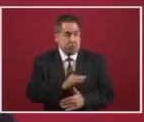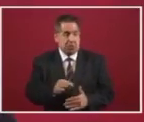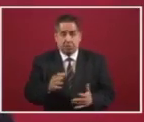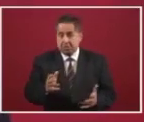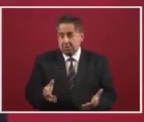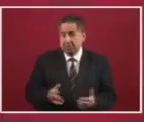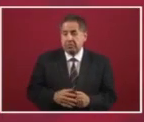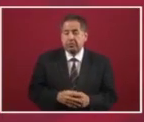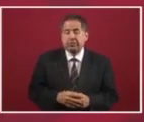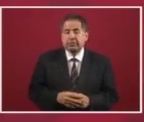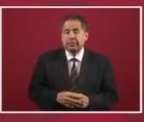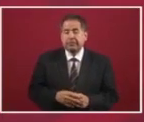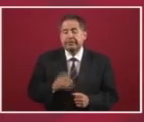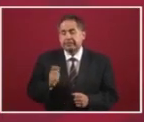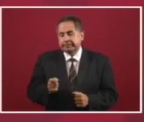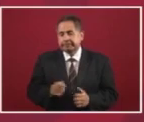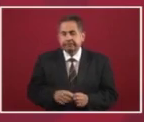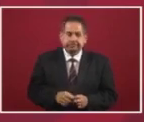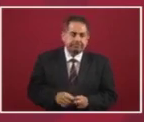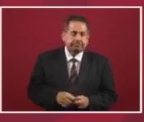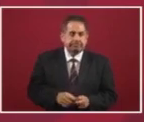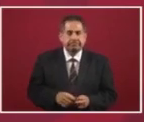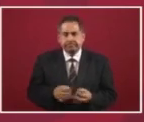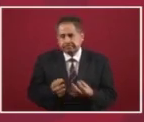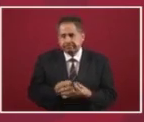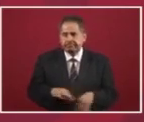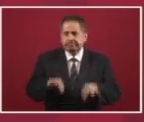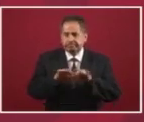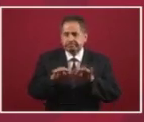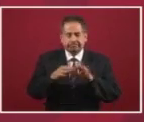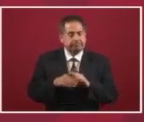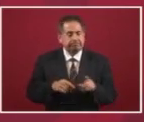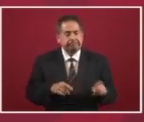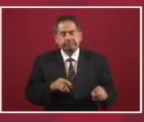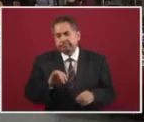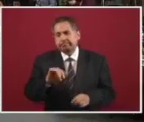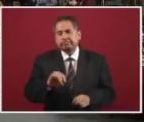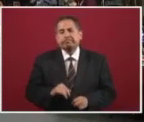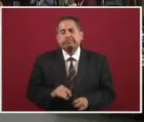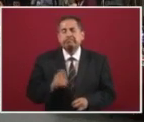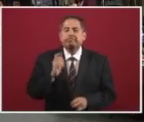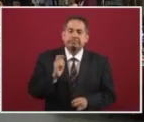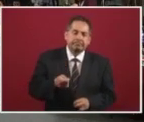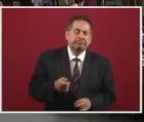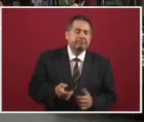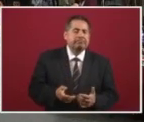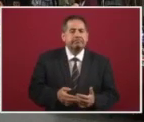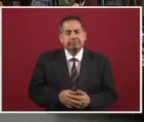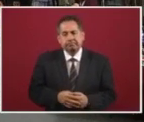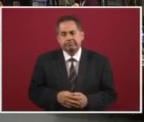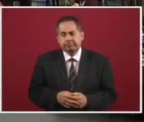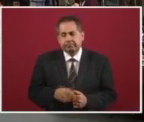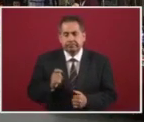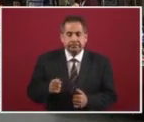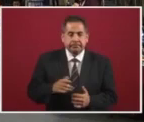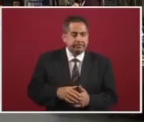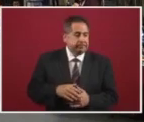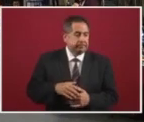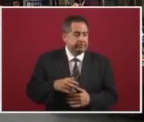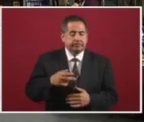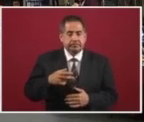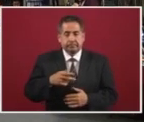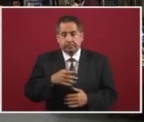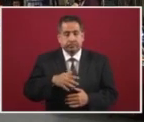Entonces, sí es importante el que la vida